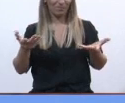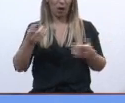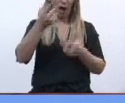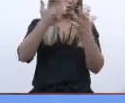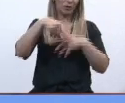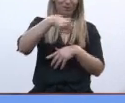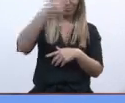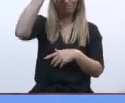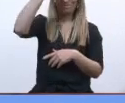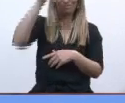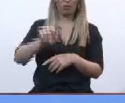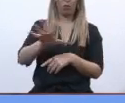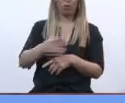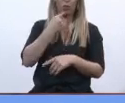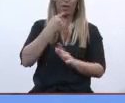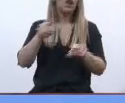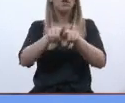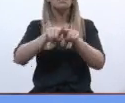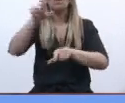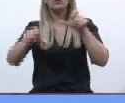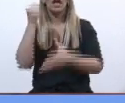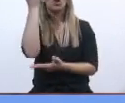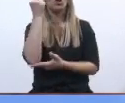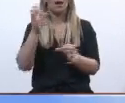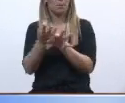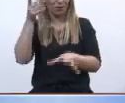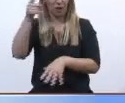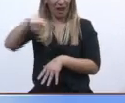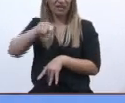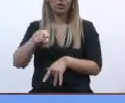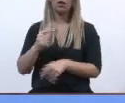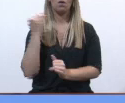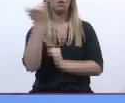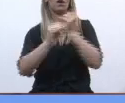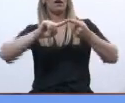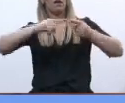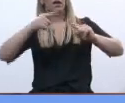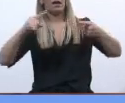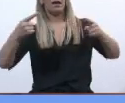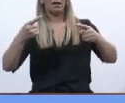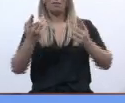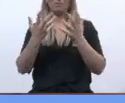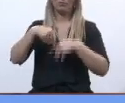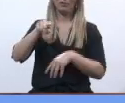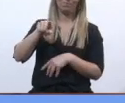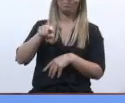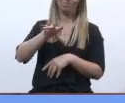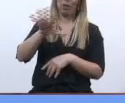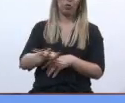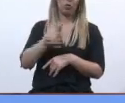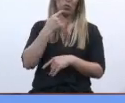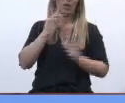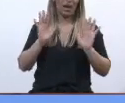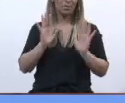duden. Es como los economistas, cuando te explican tanto las cosas es porque en algún lado te están afectando. El derecho es